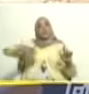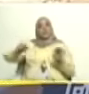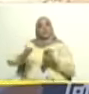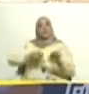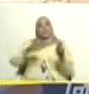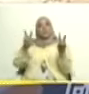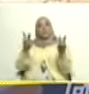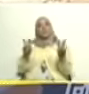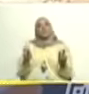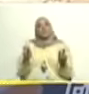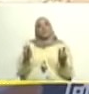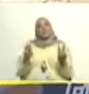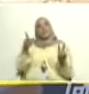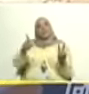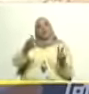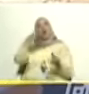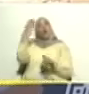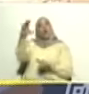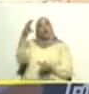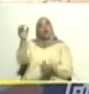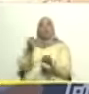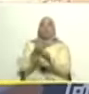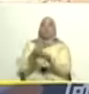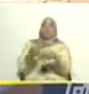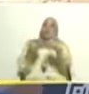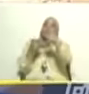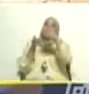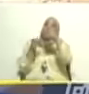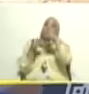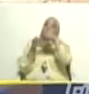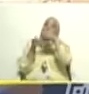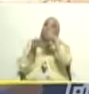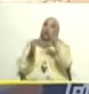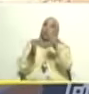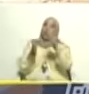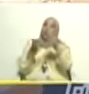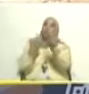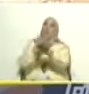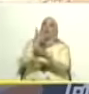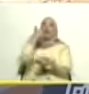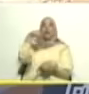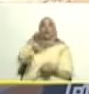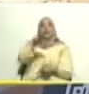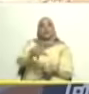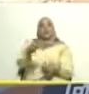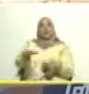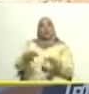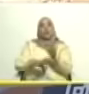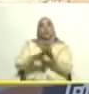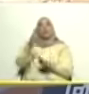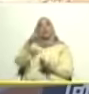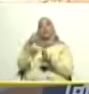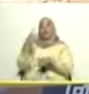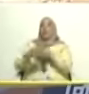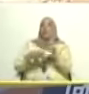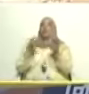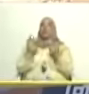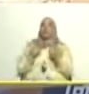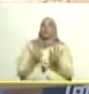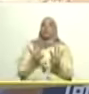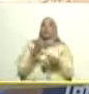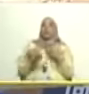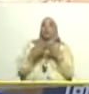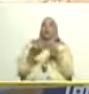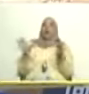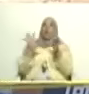Granada, lo que hoy es Colombia y Panamá, Boyacá. De aquí surgieron los ejércitos para